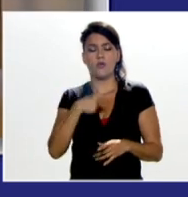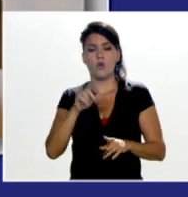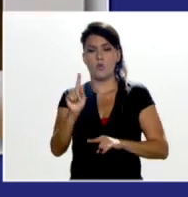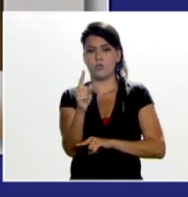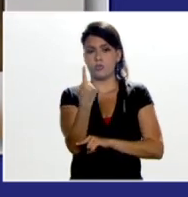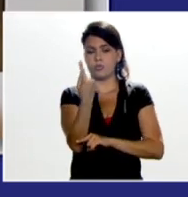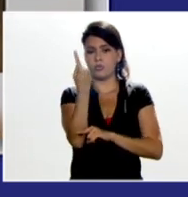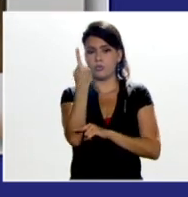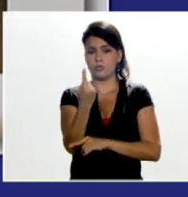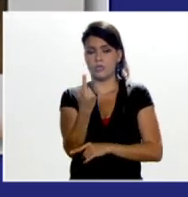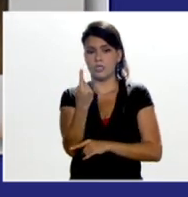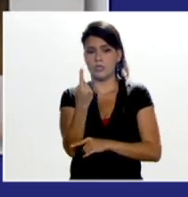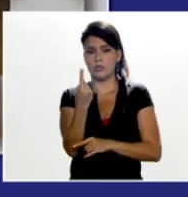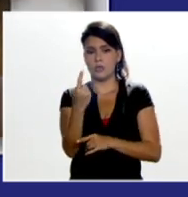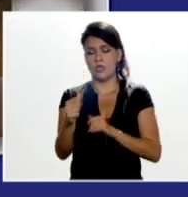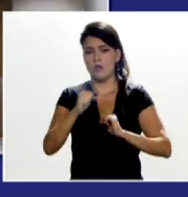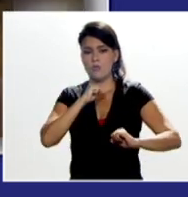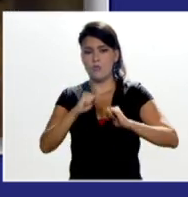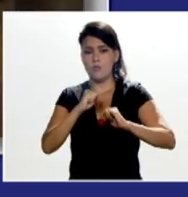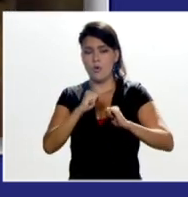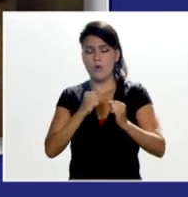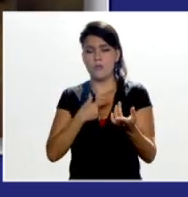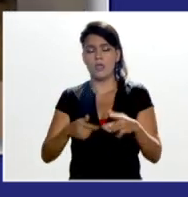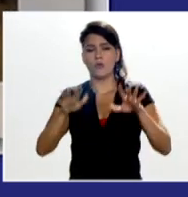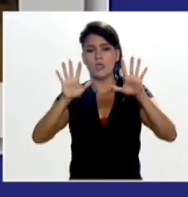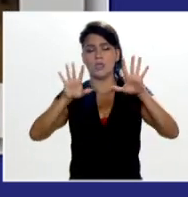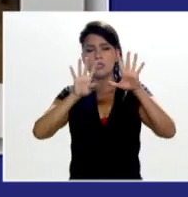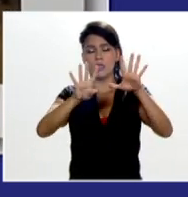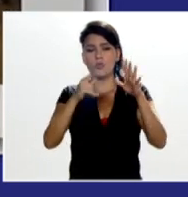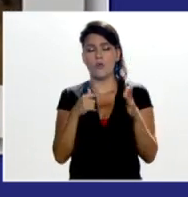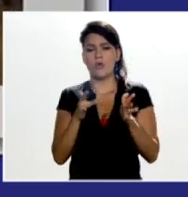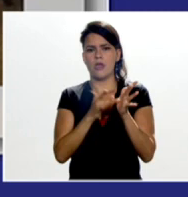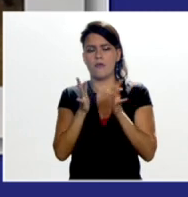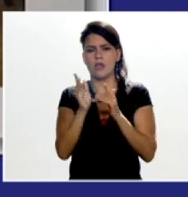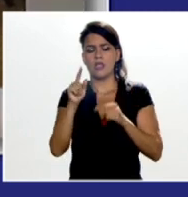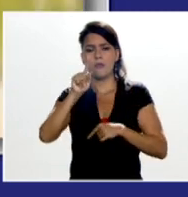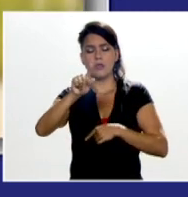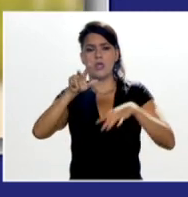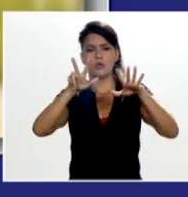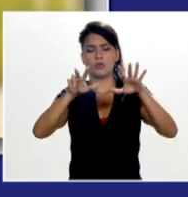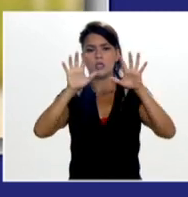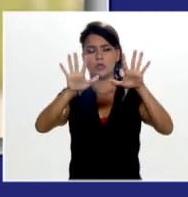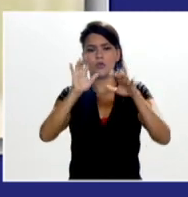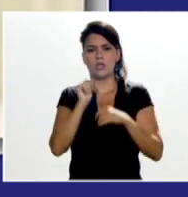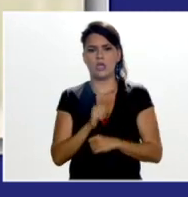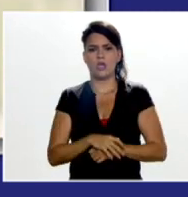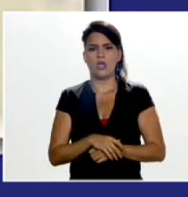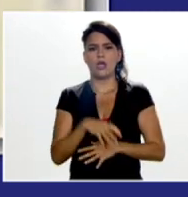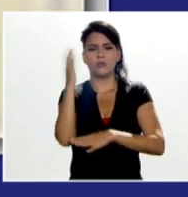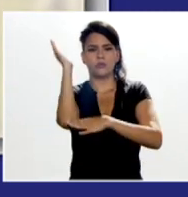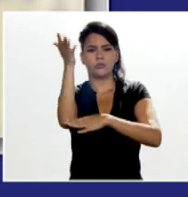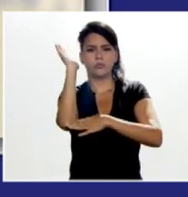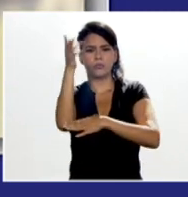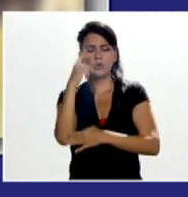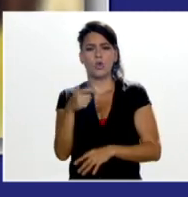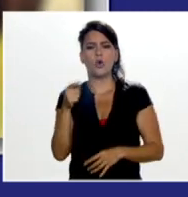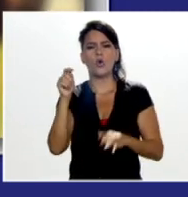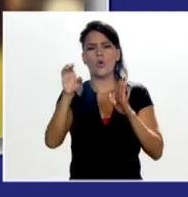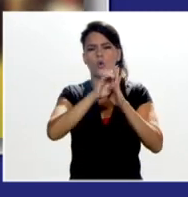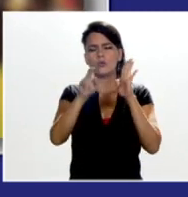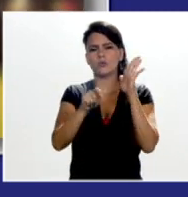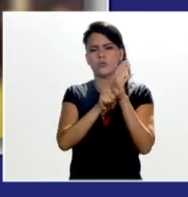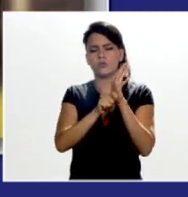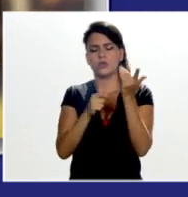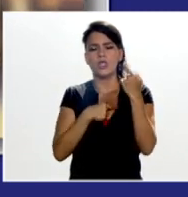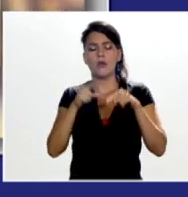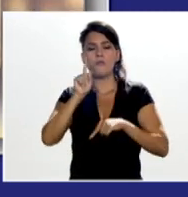de los principales promotores del movimiento del 19 de abril de 1810. En el Congreso Constituyente de